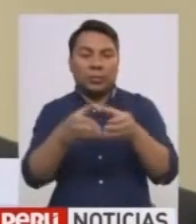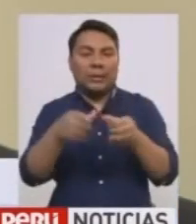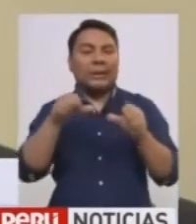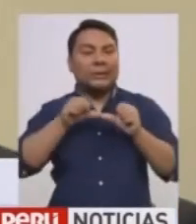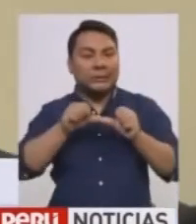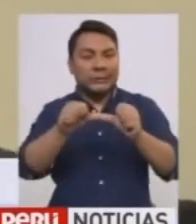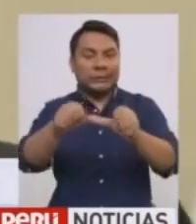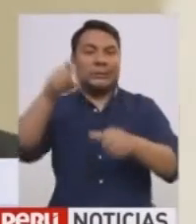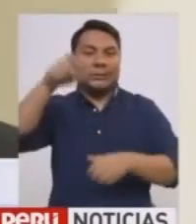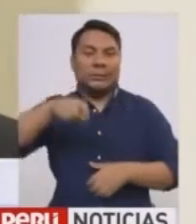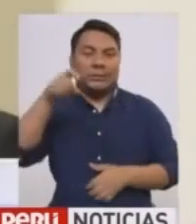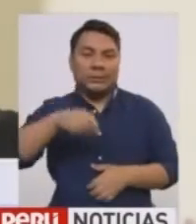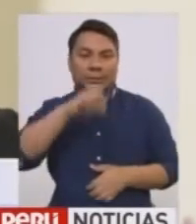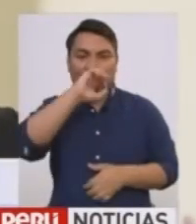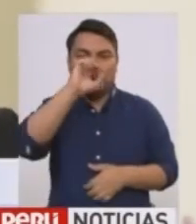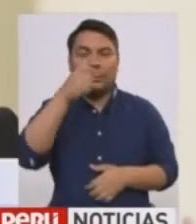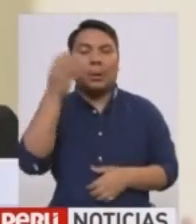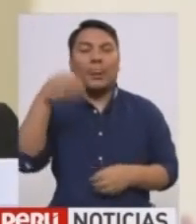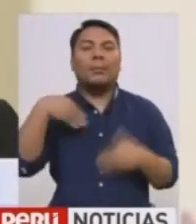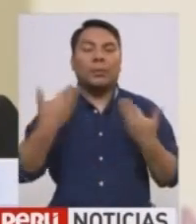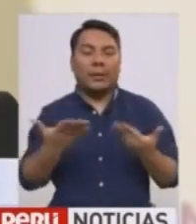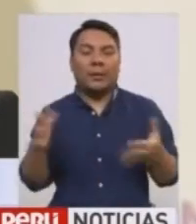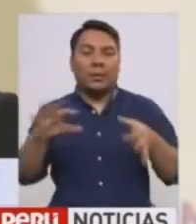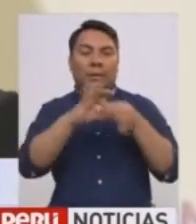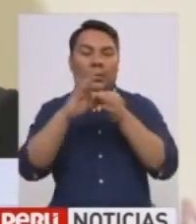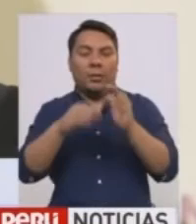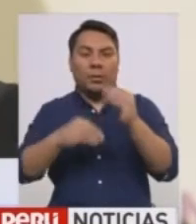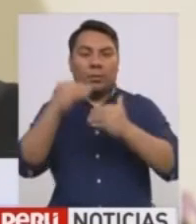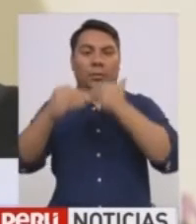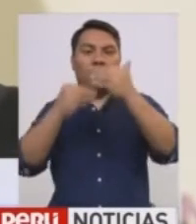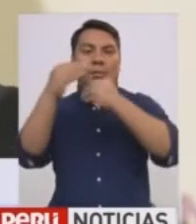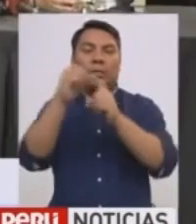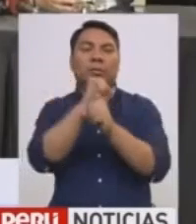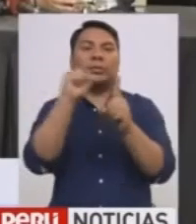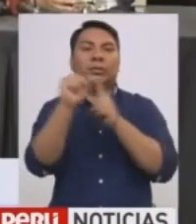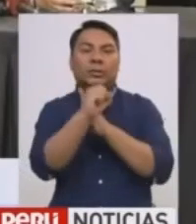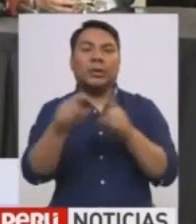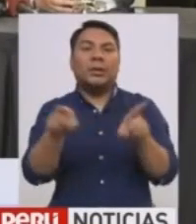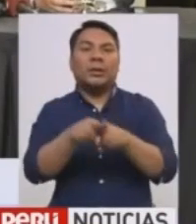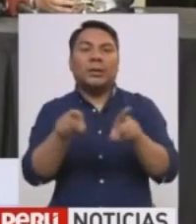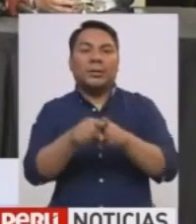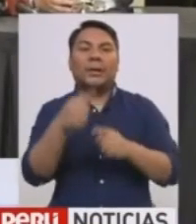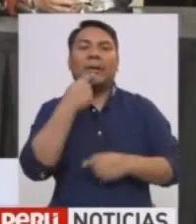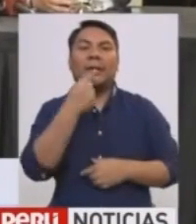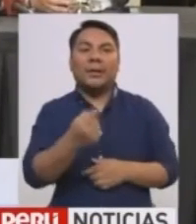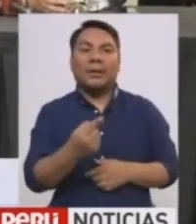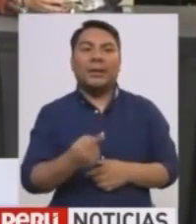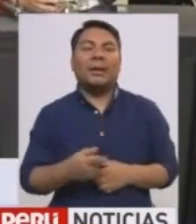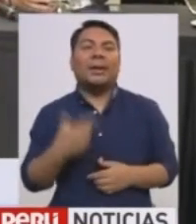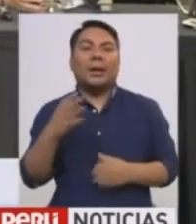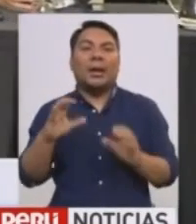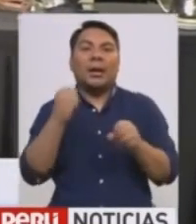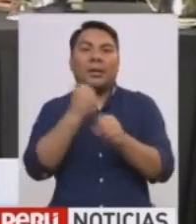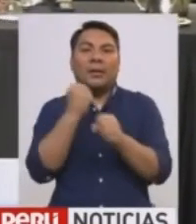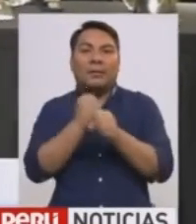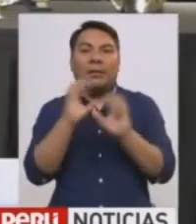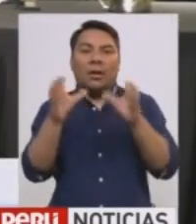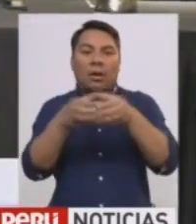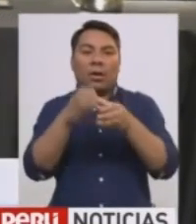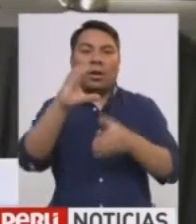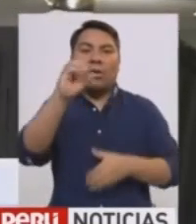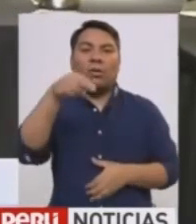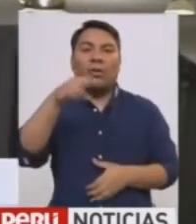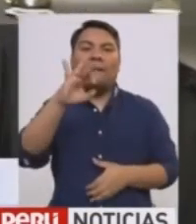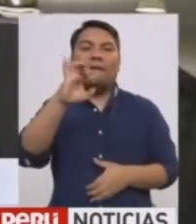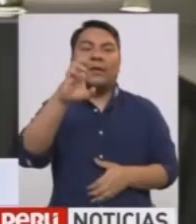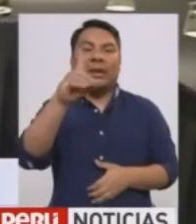no continuismo para consolidarse en la sociedad. Dijo además que el trabajo de CONFIEP busca mejoras para